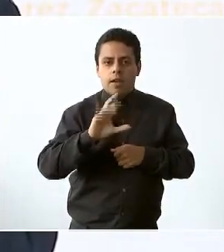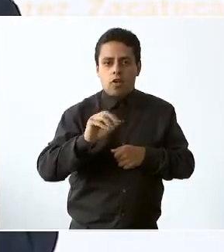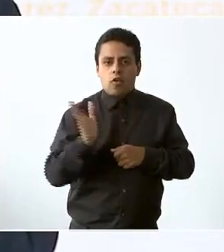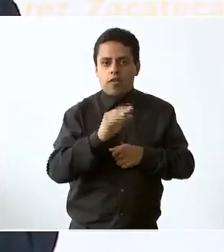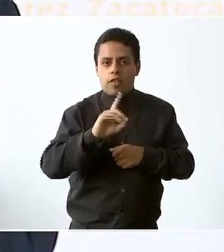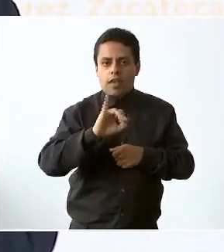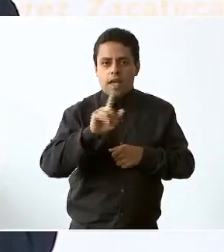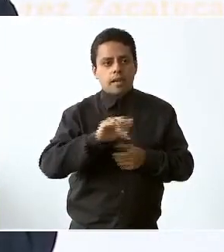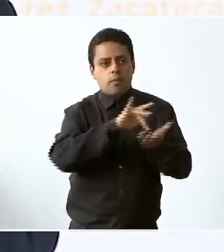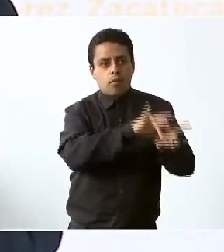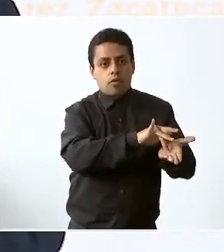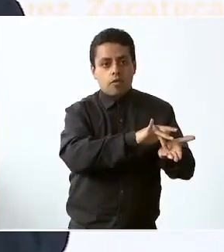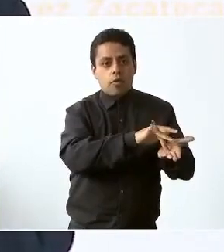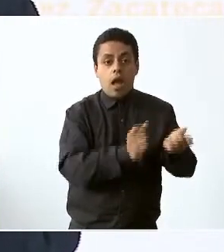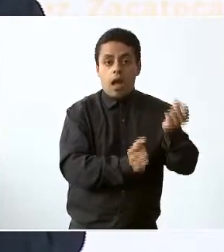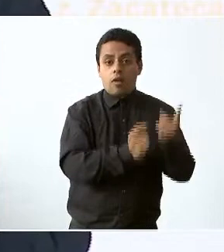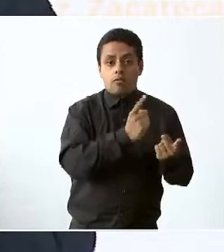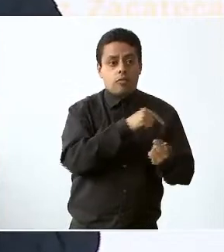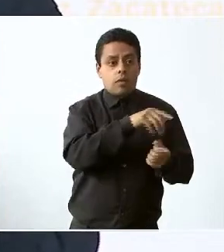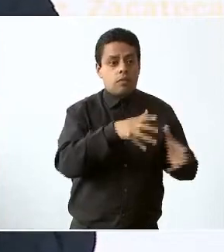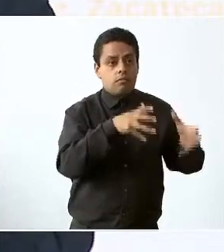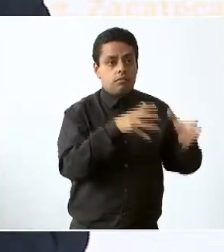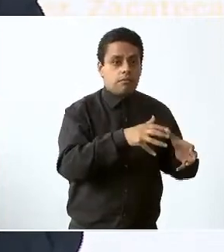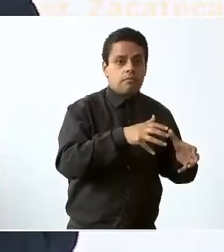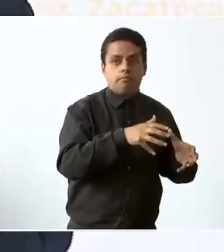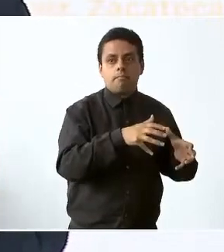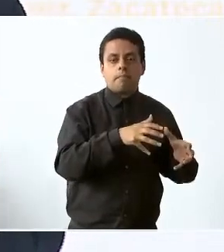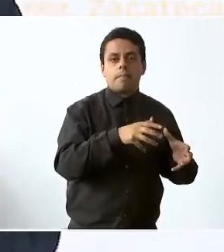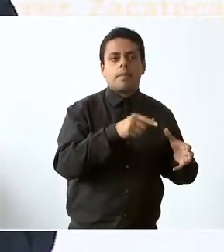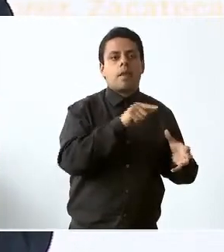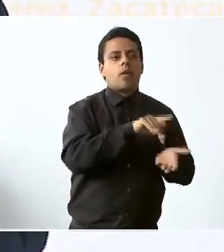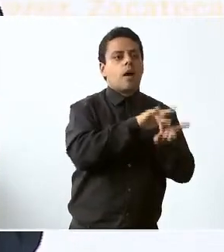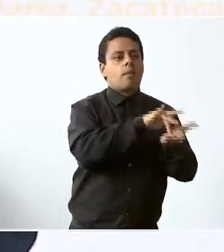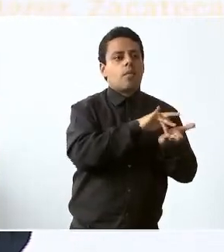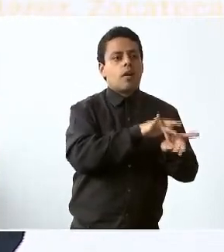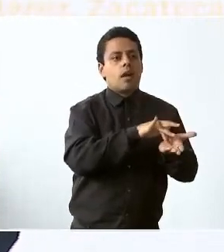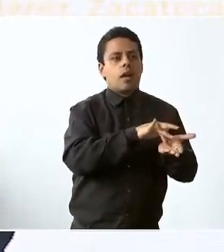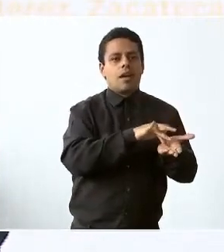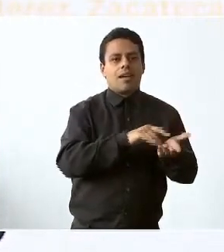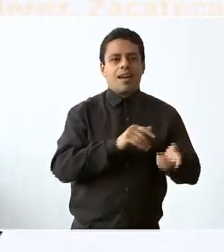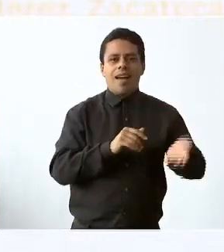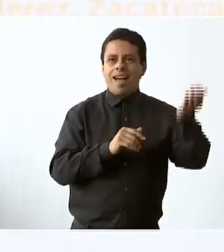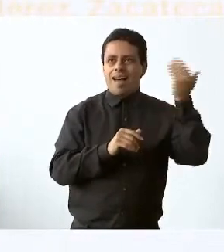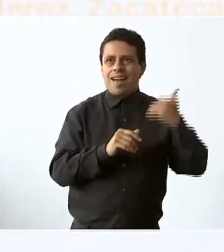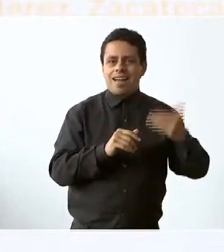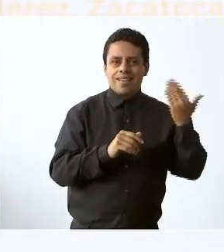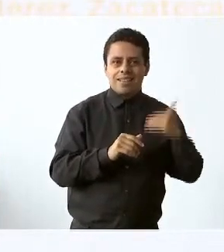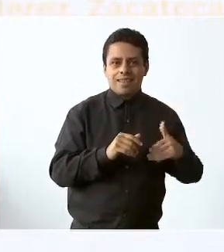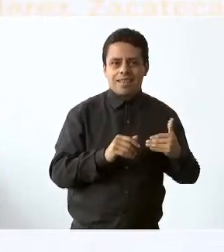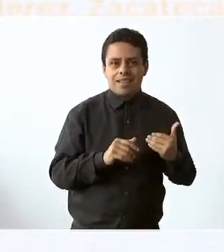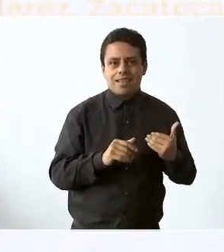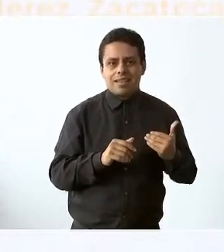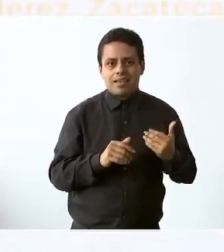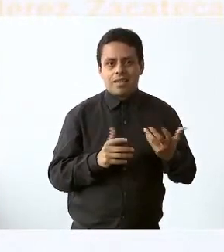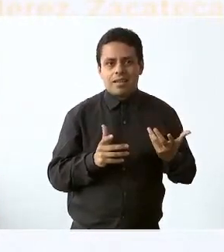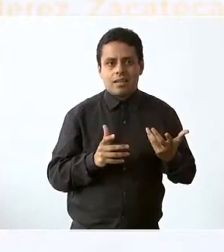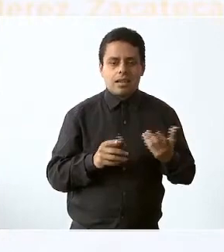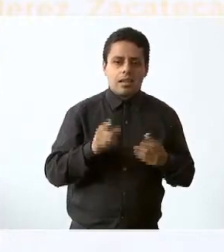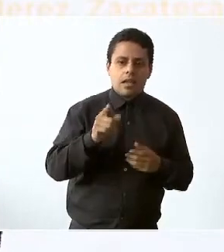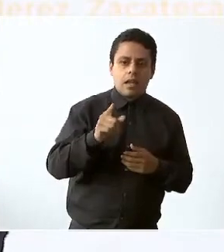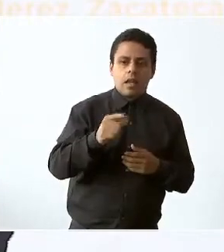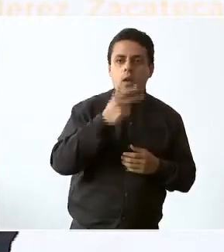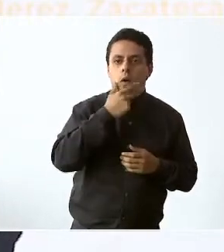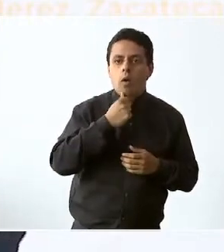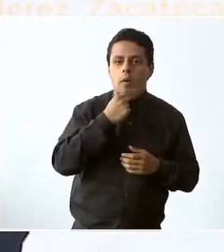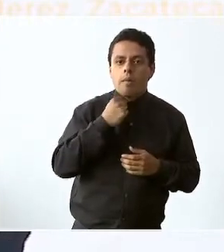incluso colaboraron con el siniestro general golpista Victoriano